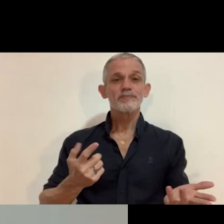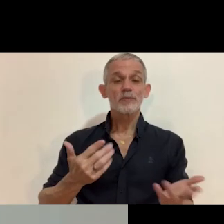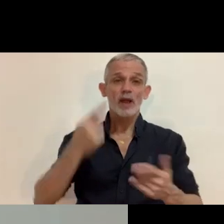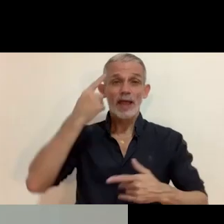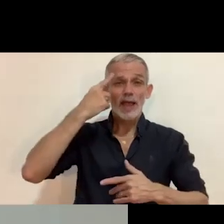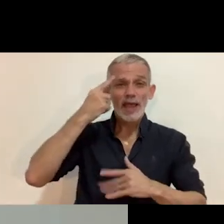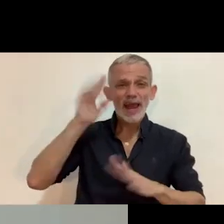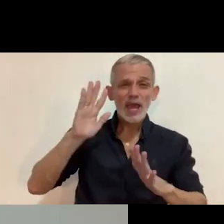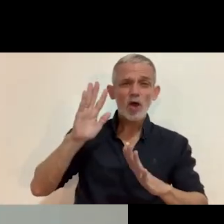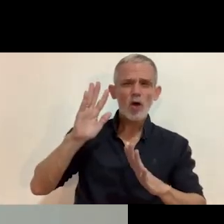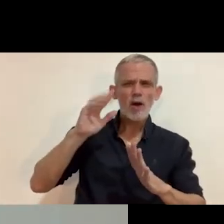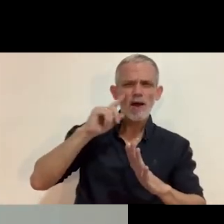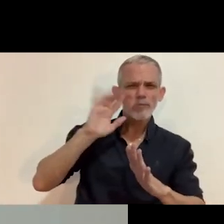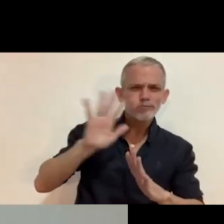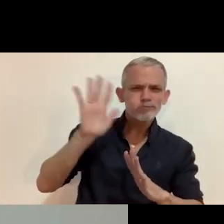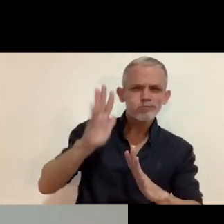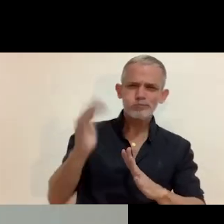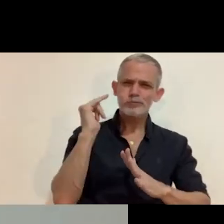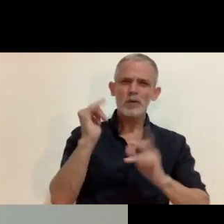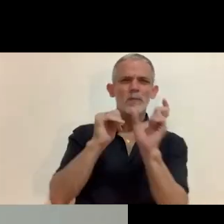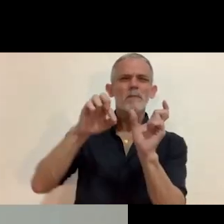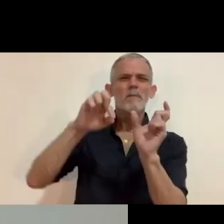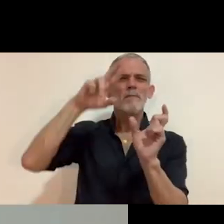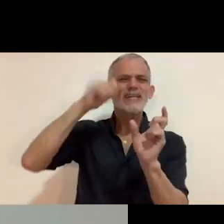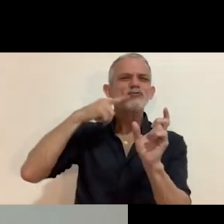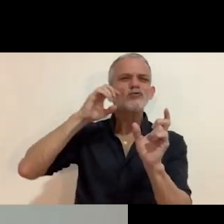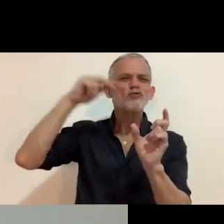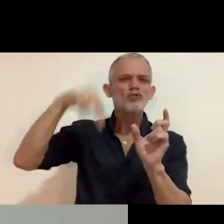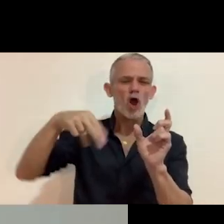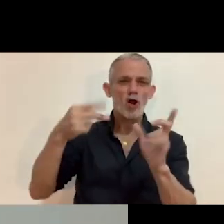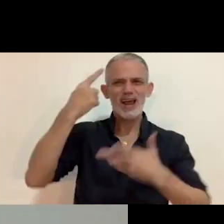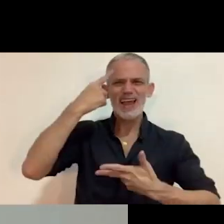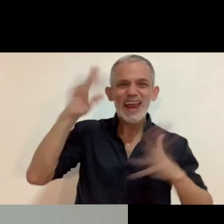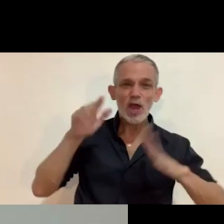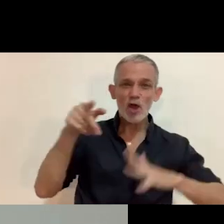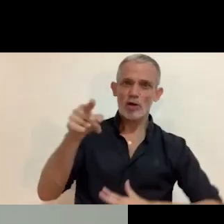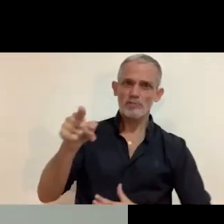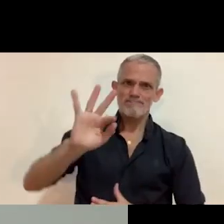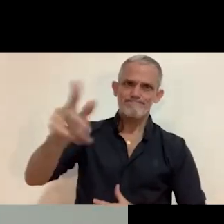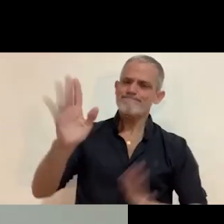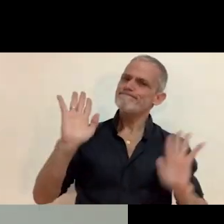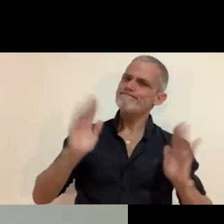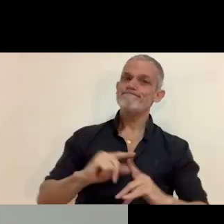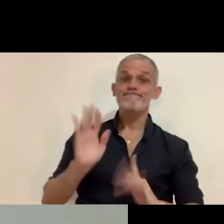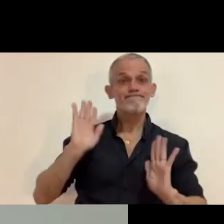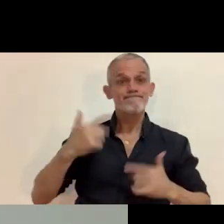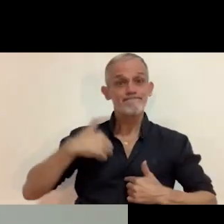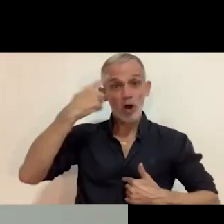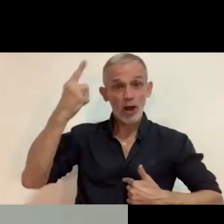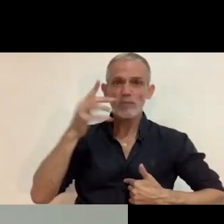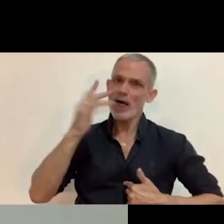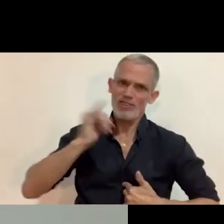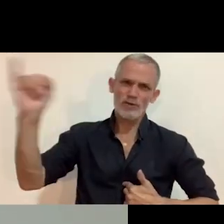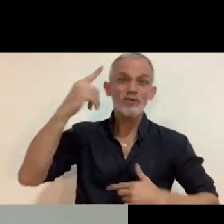presunción, otra vez yendo al término de la presunción, de que se cometió un delito que yo tengo cuando interpongo una denuncia